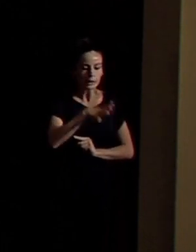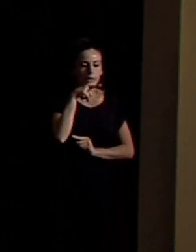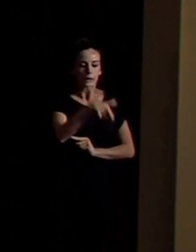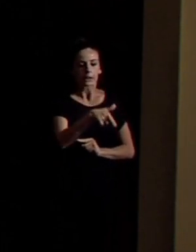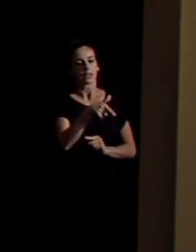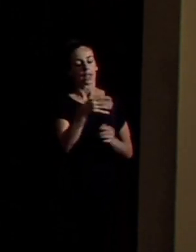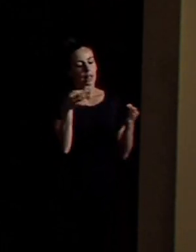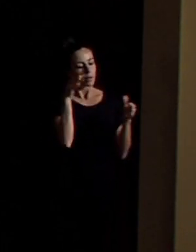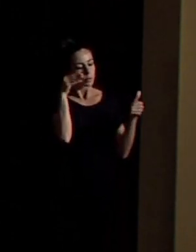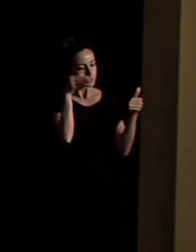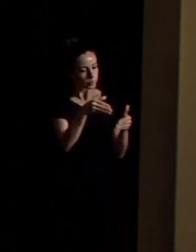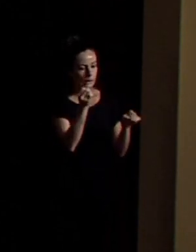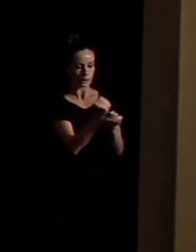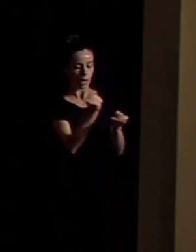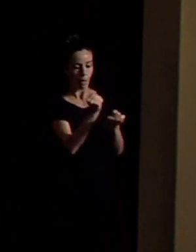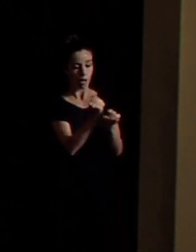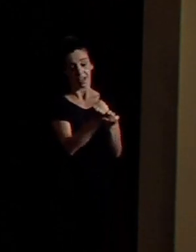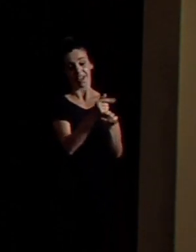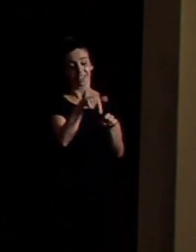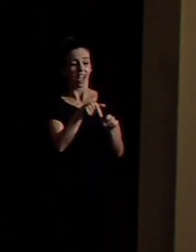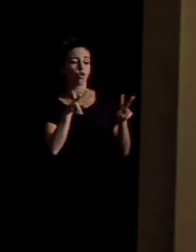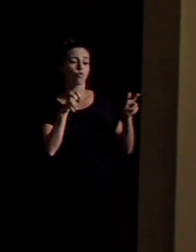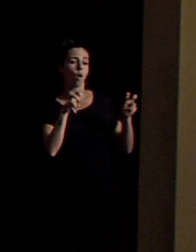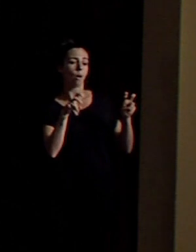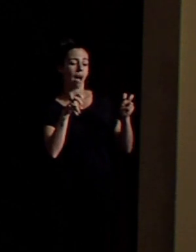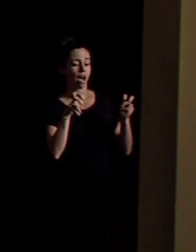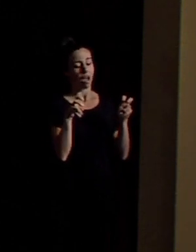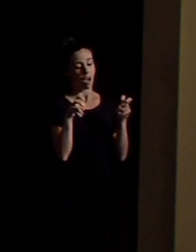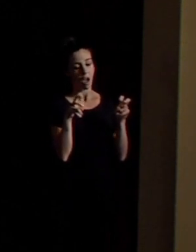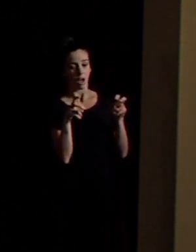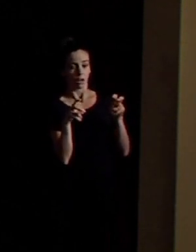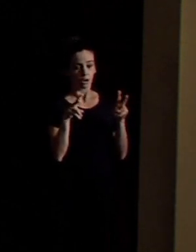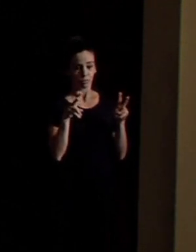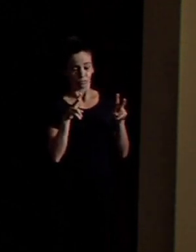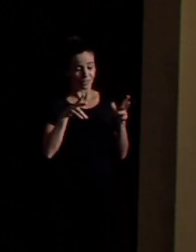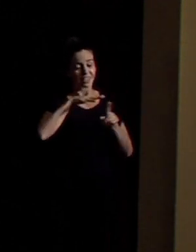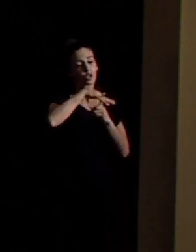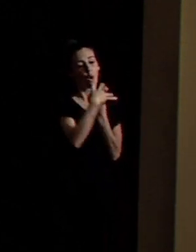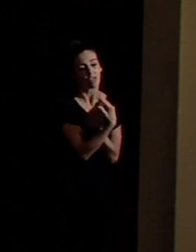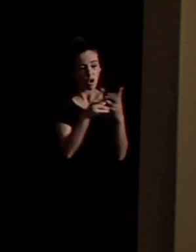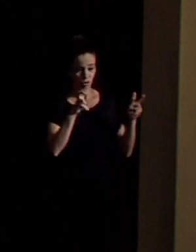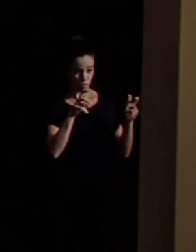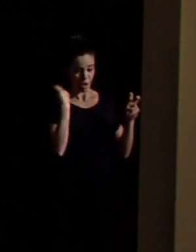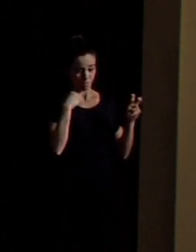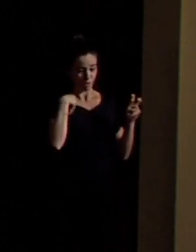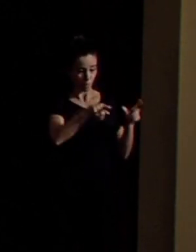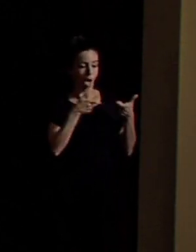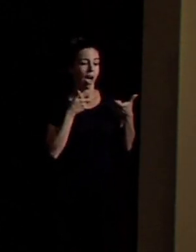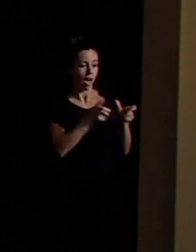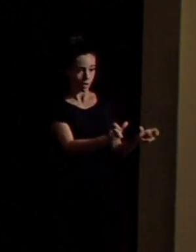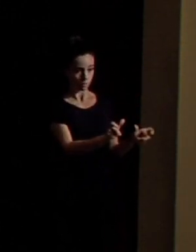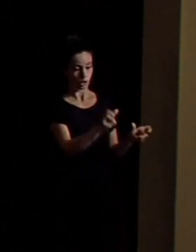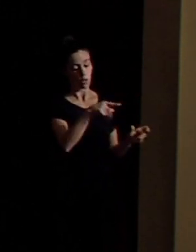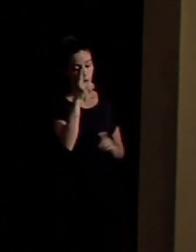esa otra nueva normalidad que se ha dado o anormalidad que se ha dado en ese ámbito, ¿no? y es